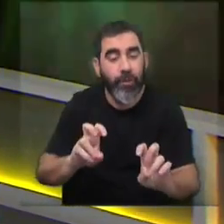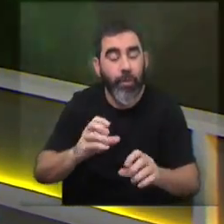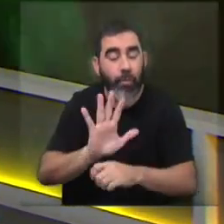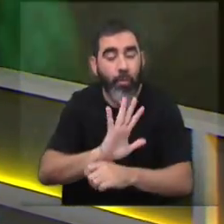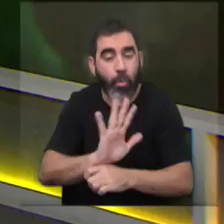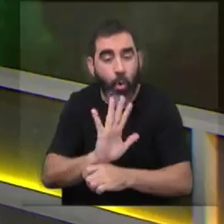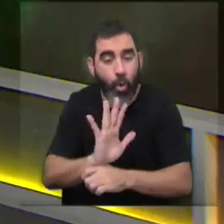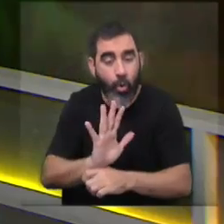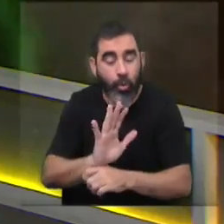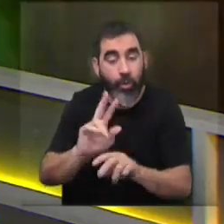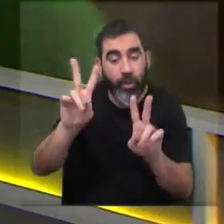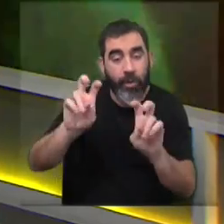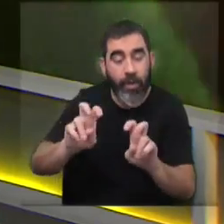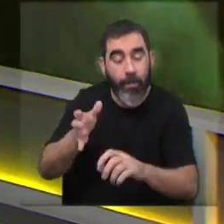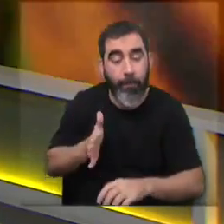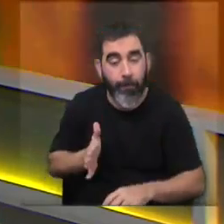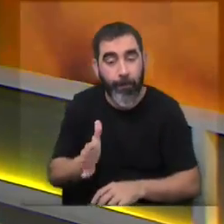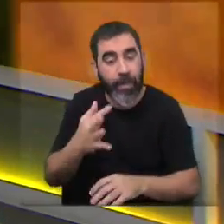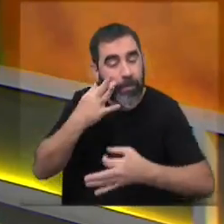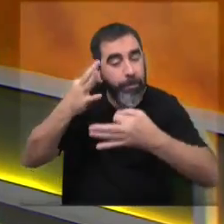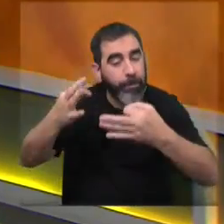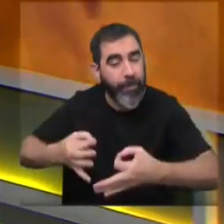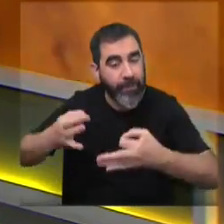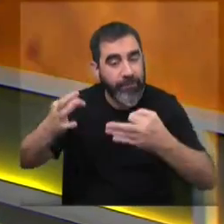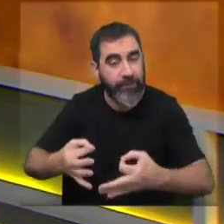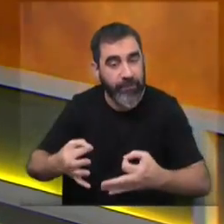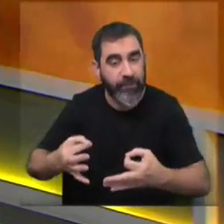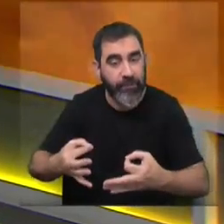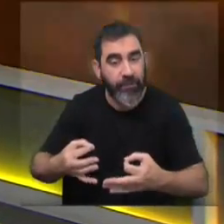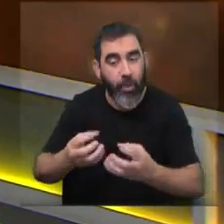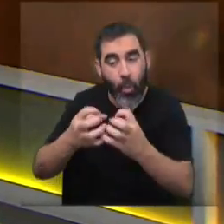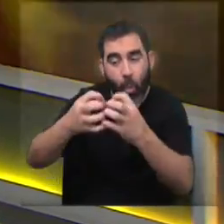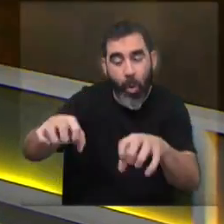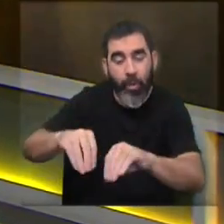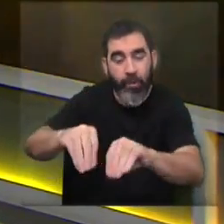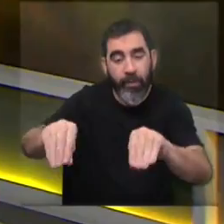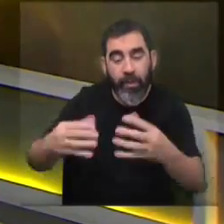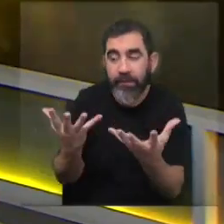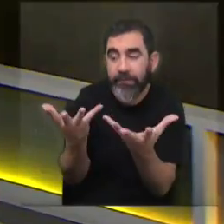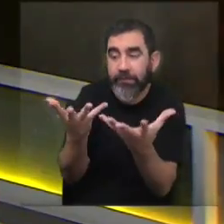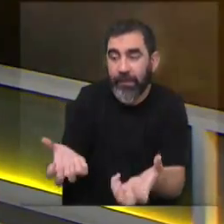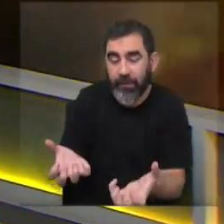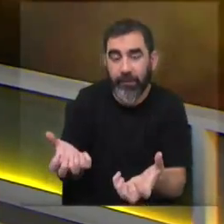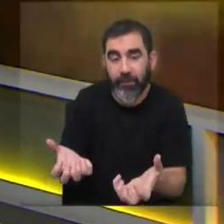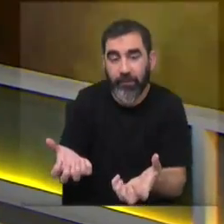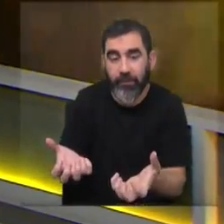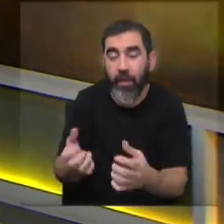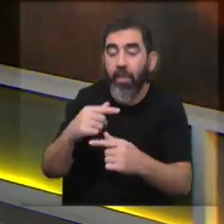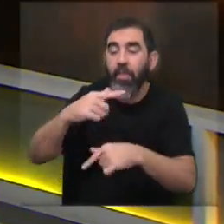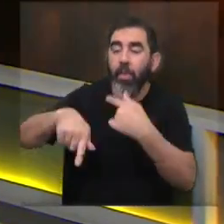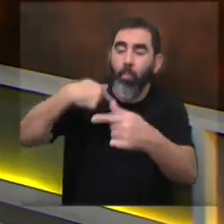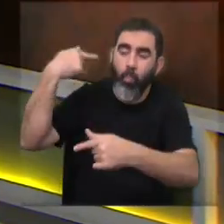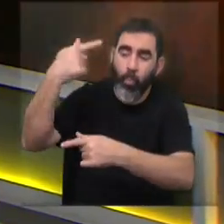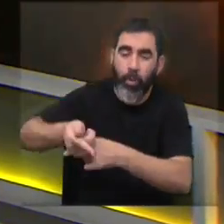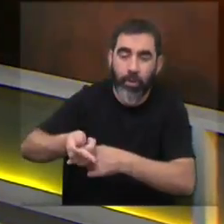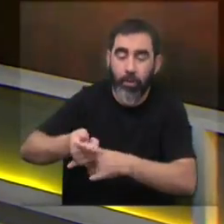biología de un tipo de pez tan especial como que puede dejar sus huevos en tierra seca y estos huevos después eclosionar